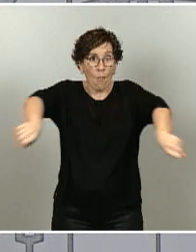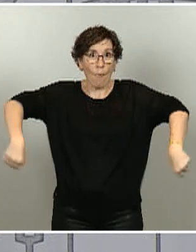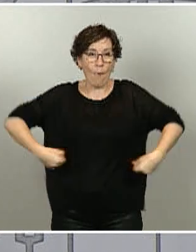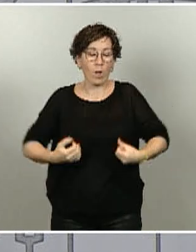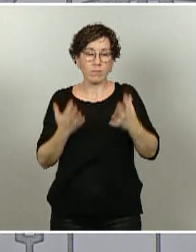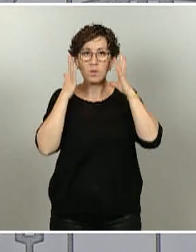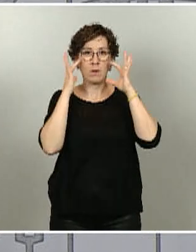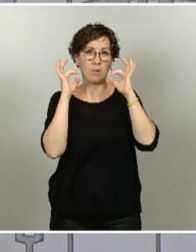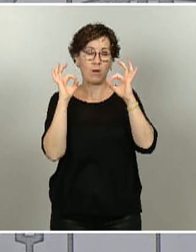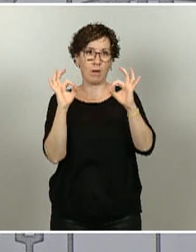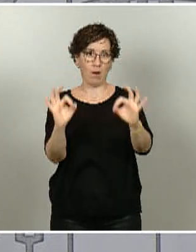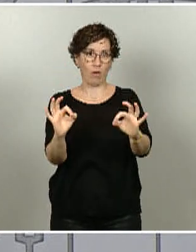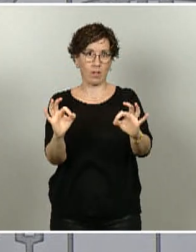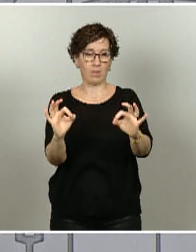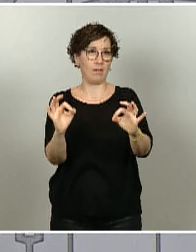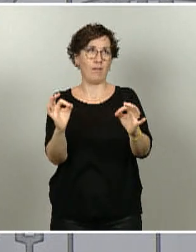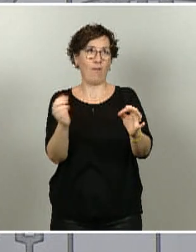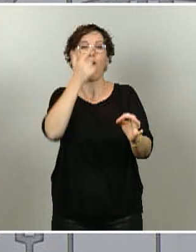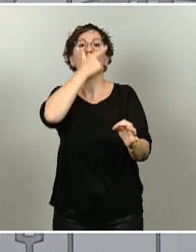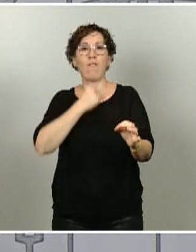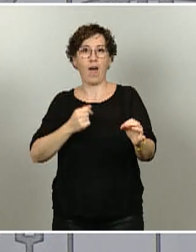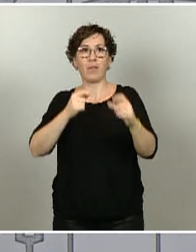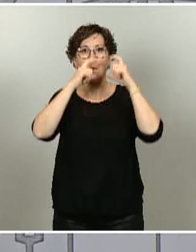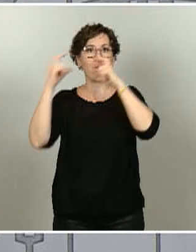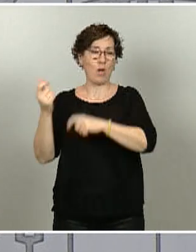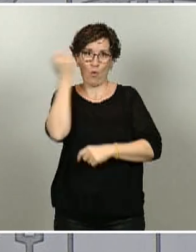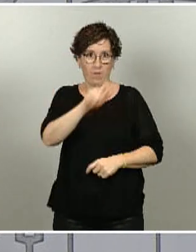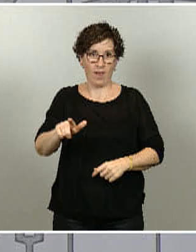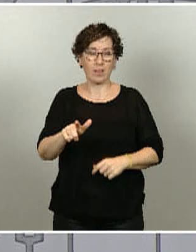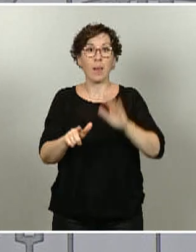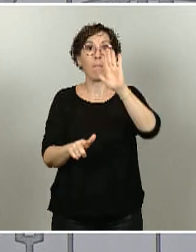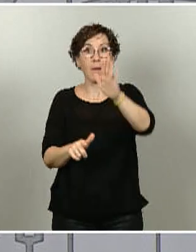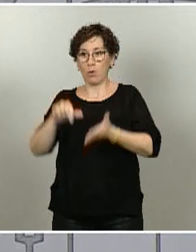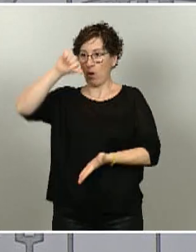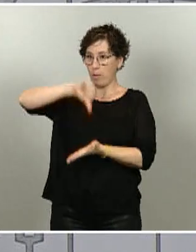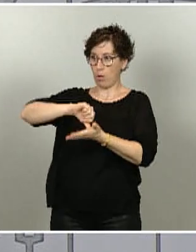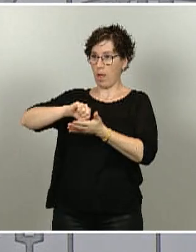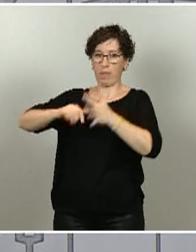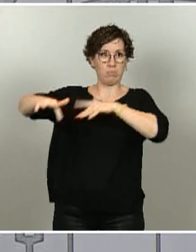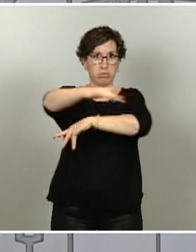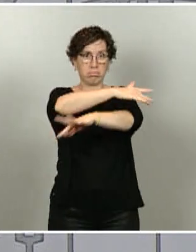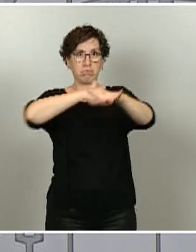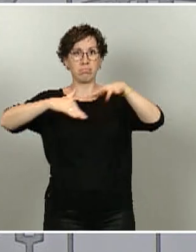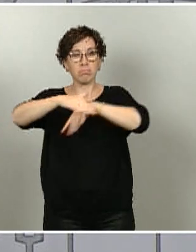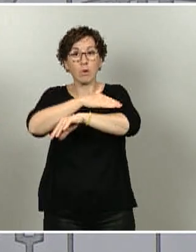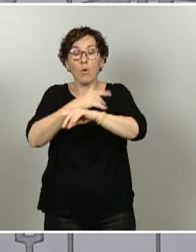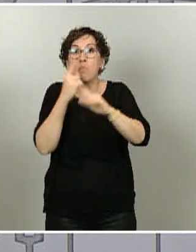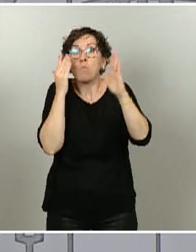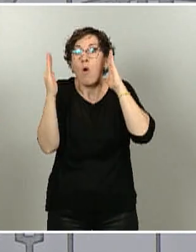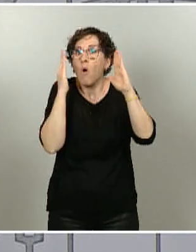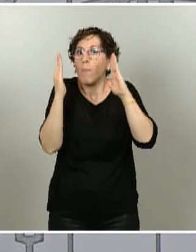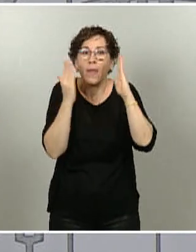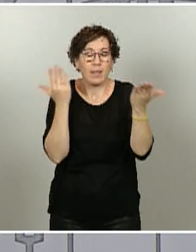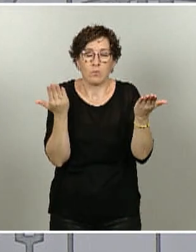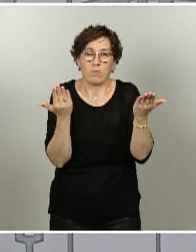esa distinción. Cuando uno está en una ciudad muy poblada y en un momento determinado del día, por las franjas